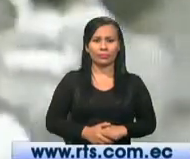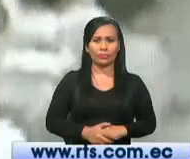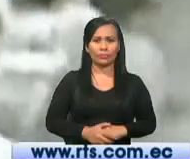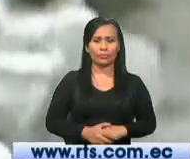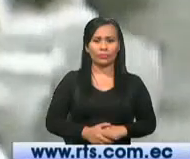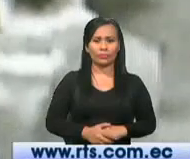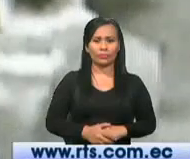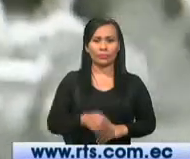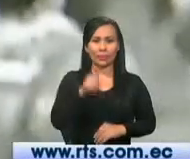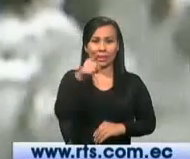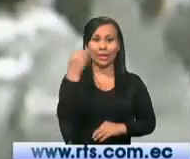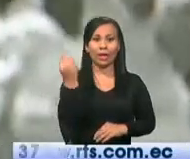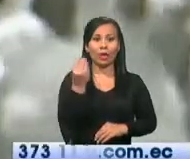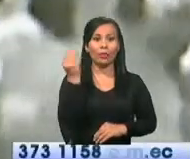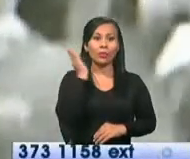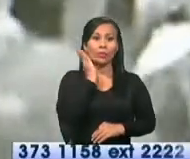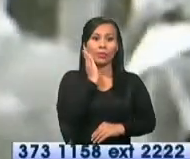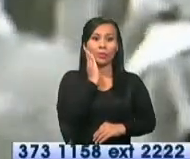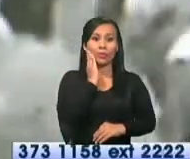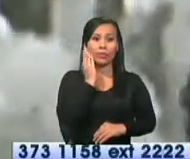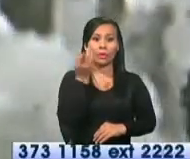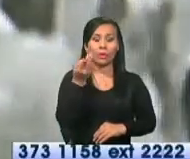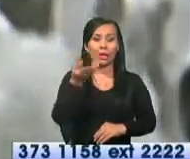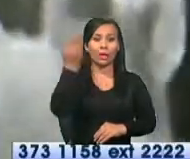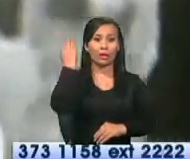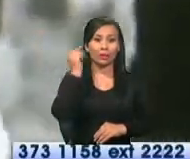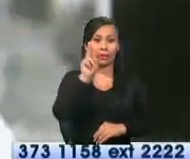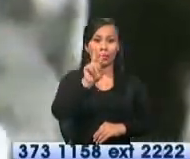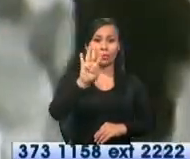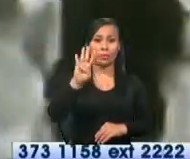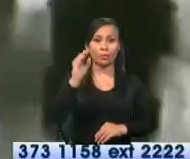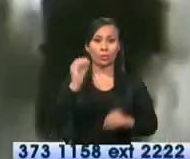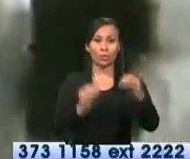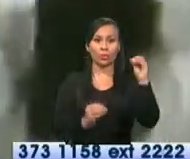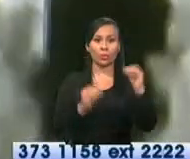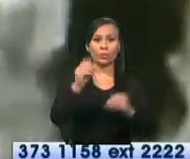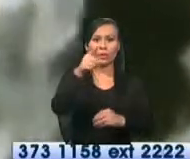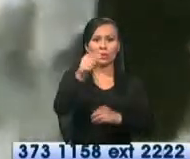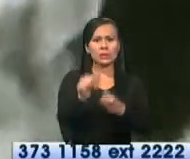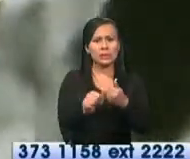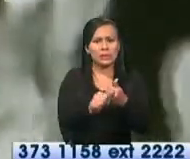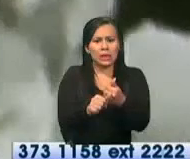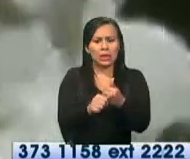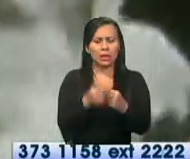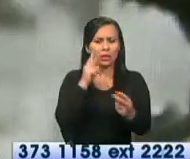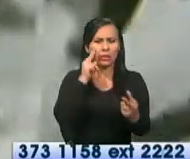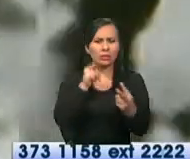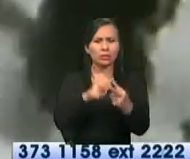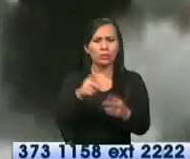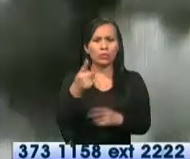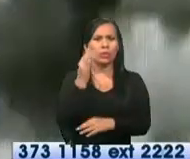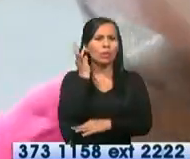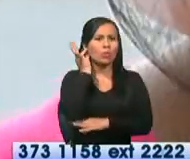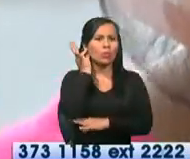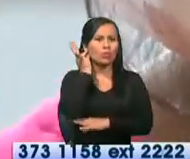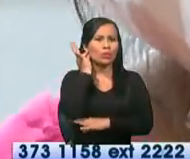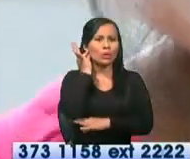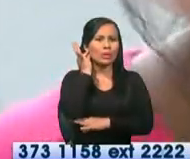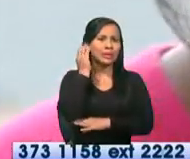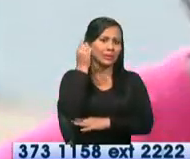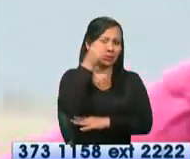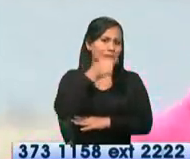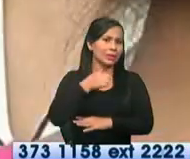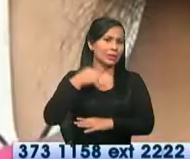El de esta joven madre el pasado 24 de octubre es el más reciente caso conocido en el que una mujer termina con el